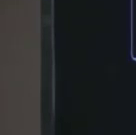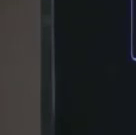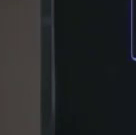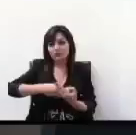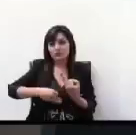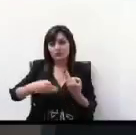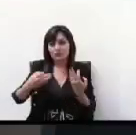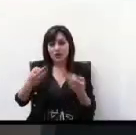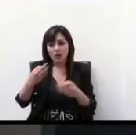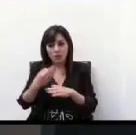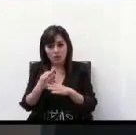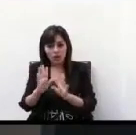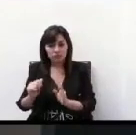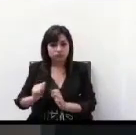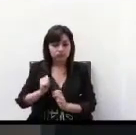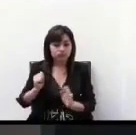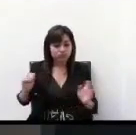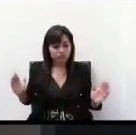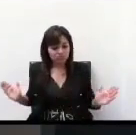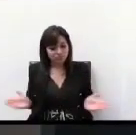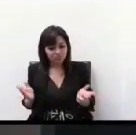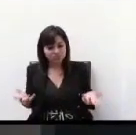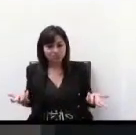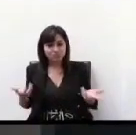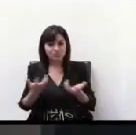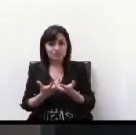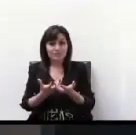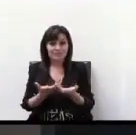tiempos de construir, tiempos de una nueva gobernabilidad.